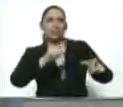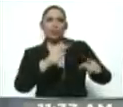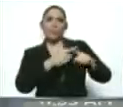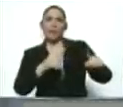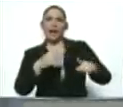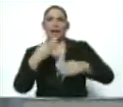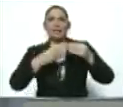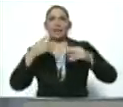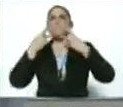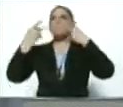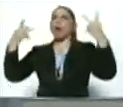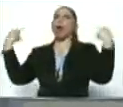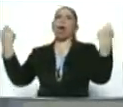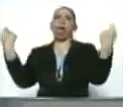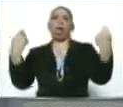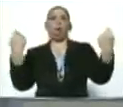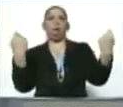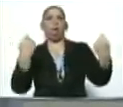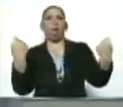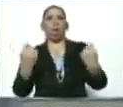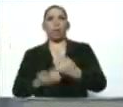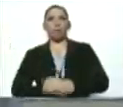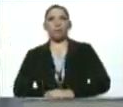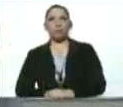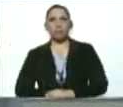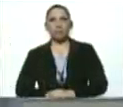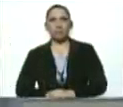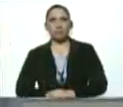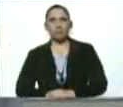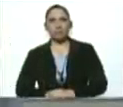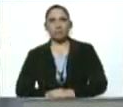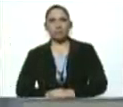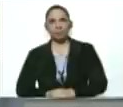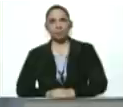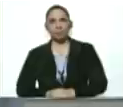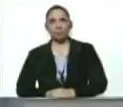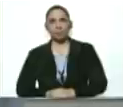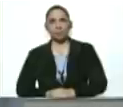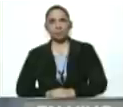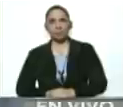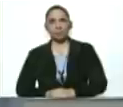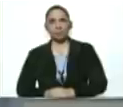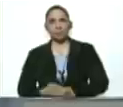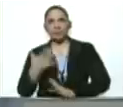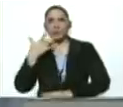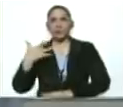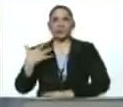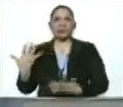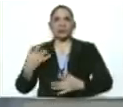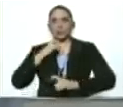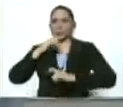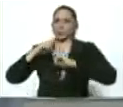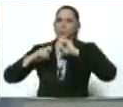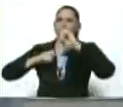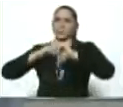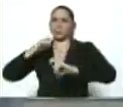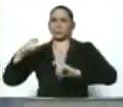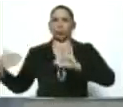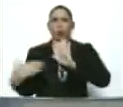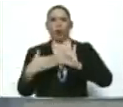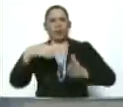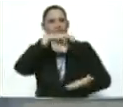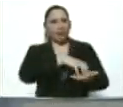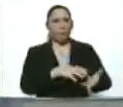su propaganda de total, yo diría, y fanática oposición al Estado venezolano